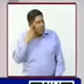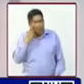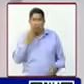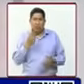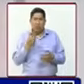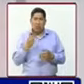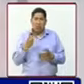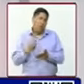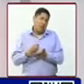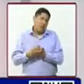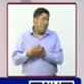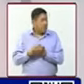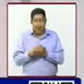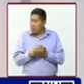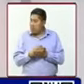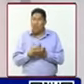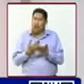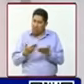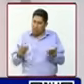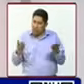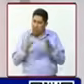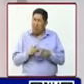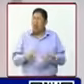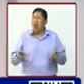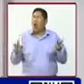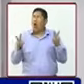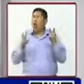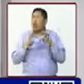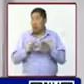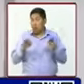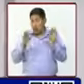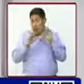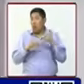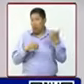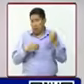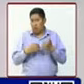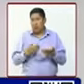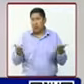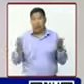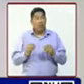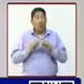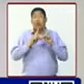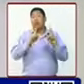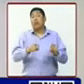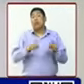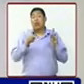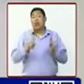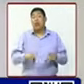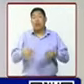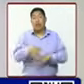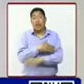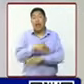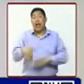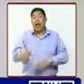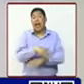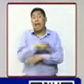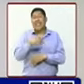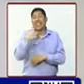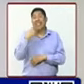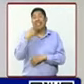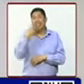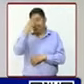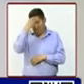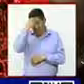no puede comprar y son las más valiosas e invaluables. Bueno, pero esta pregunta también se la hemos trasladado a la gente aquí en las calles de La Paz. Veamos qué nos